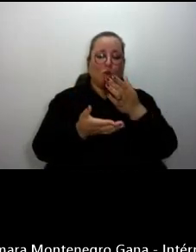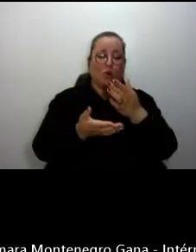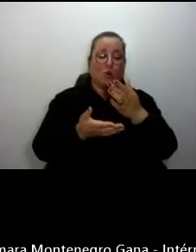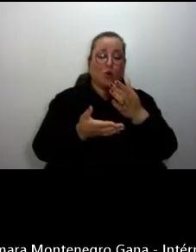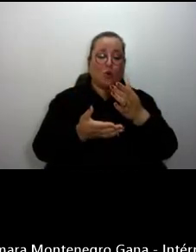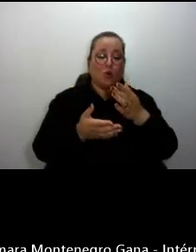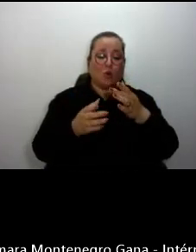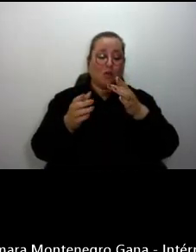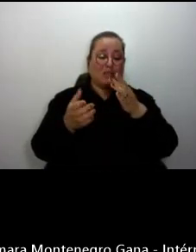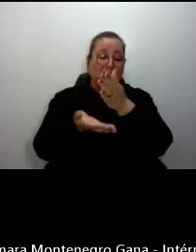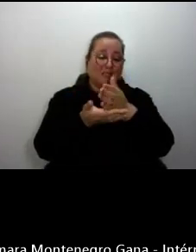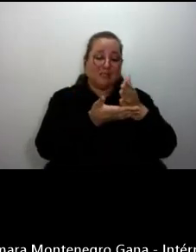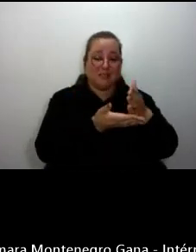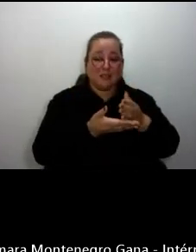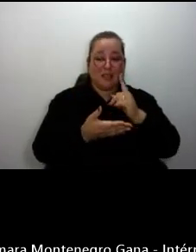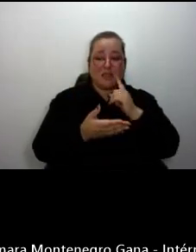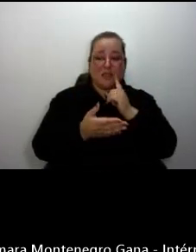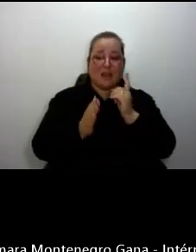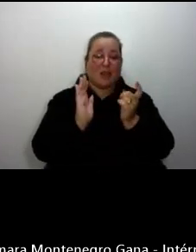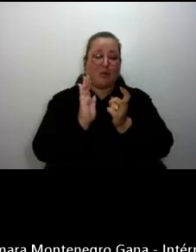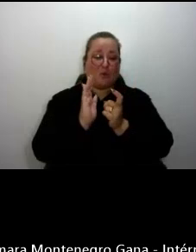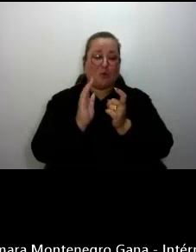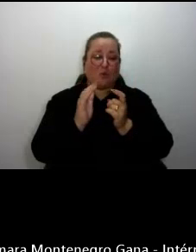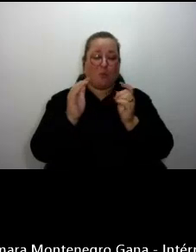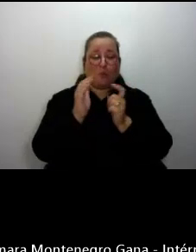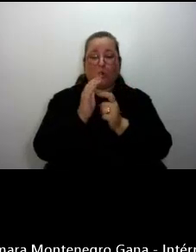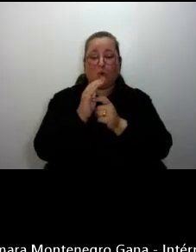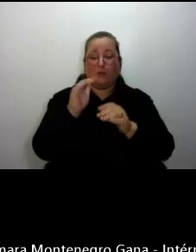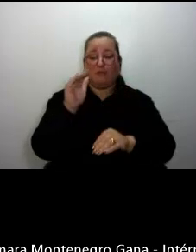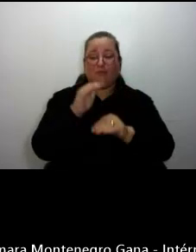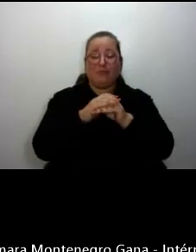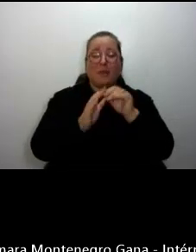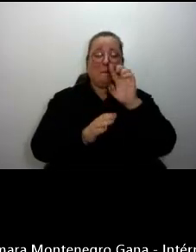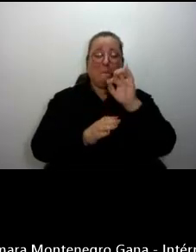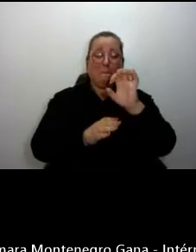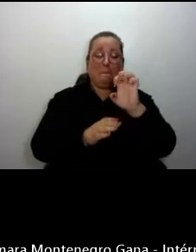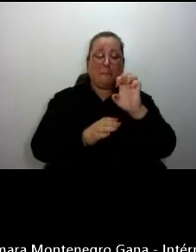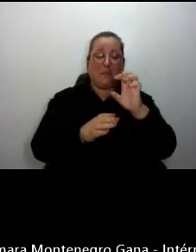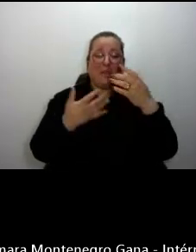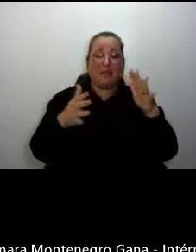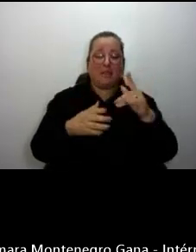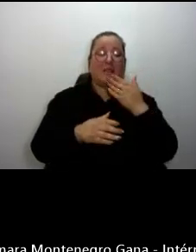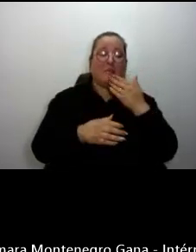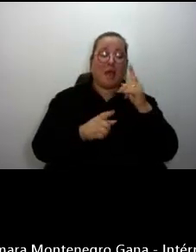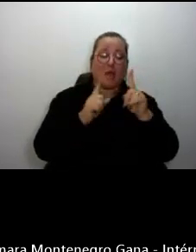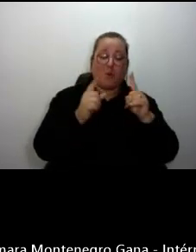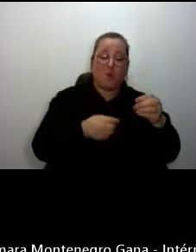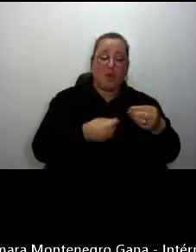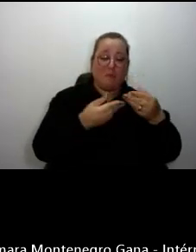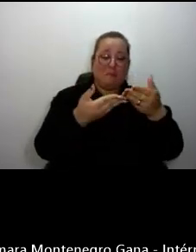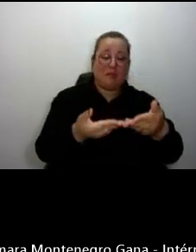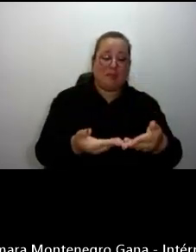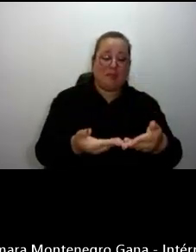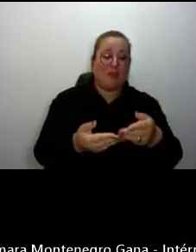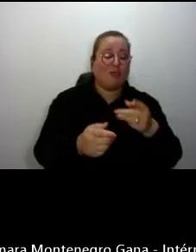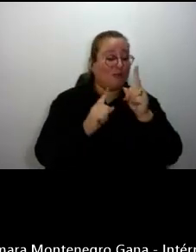sus cupos de pie ocupados, y además hay invitados al pie, y estos invitados a